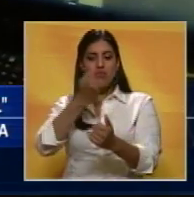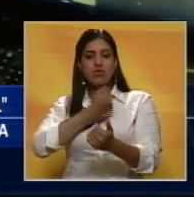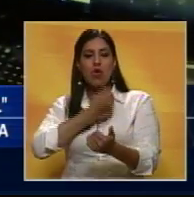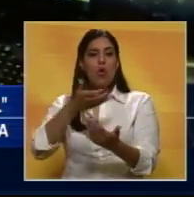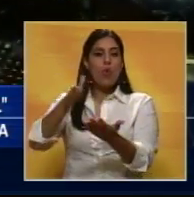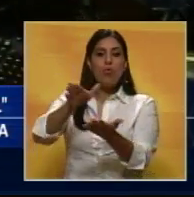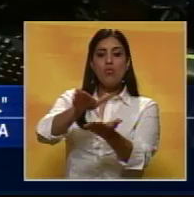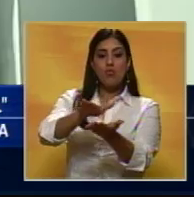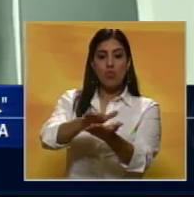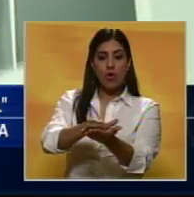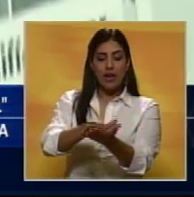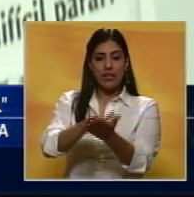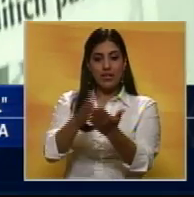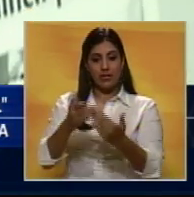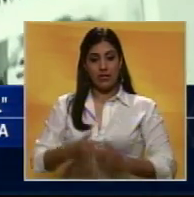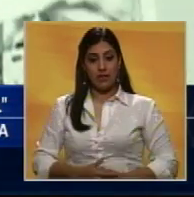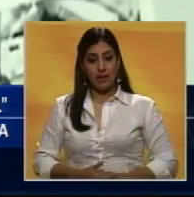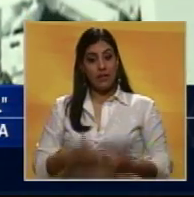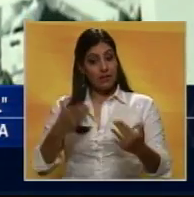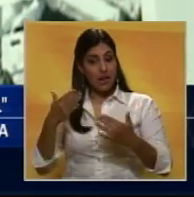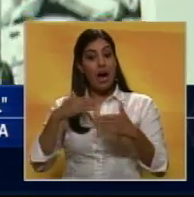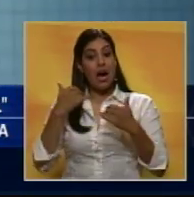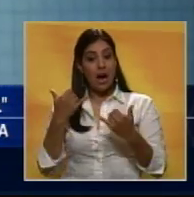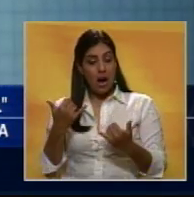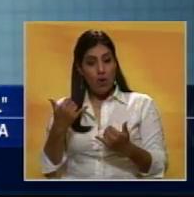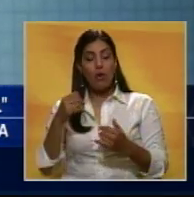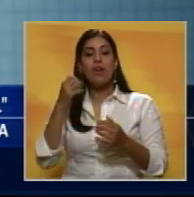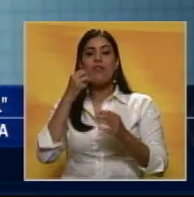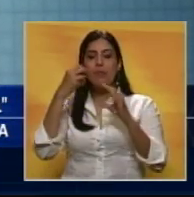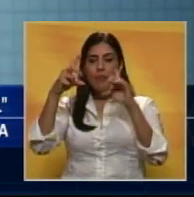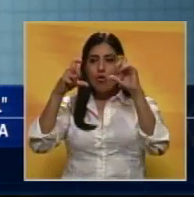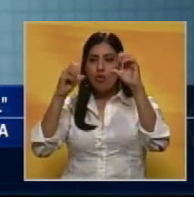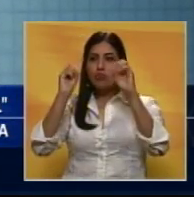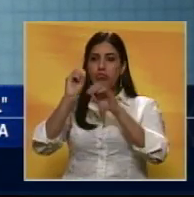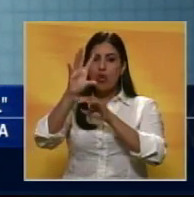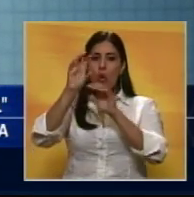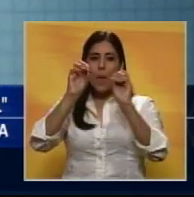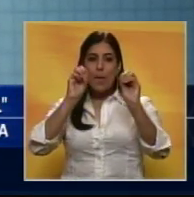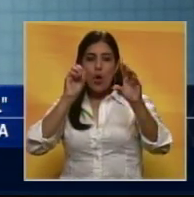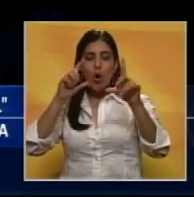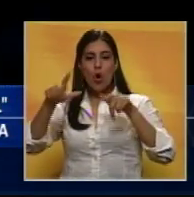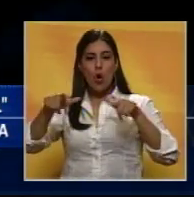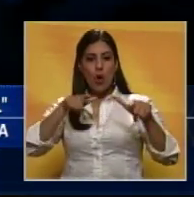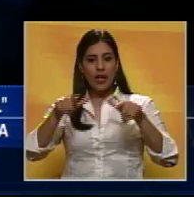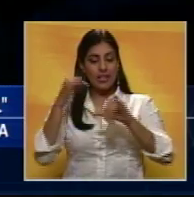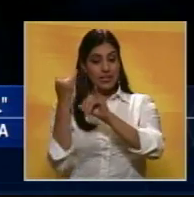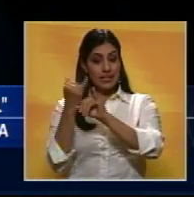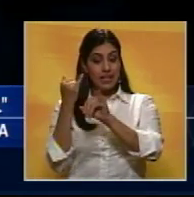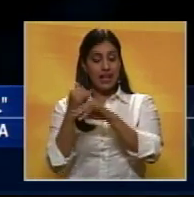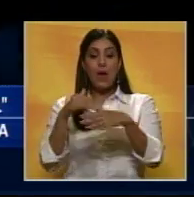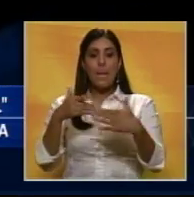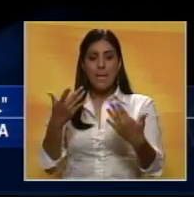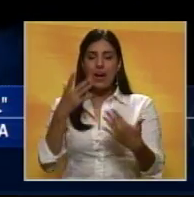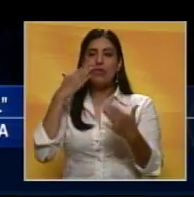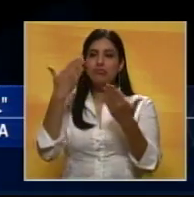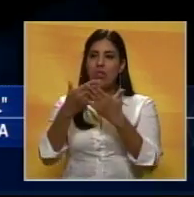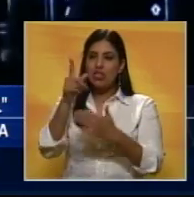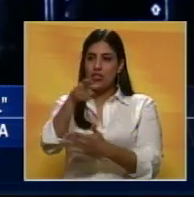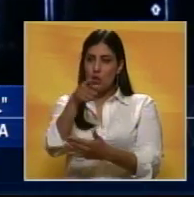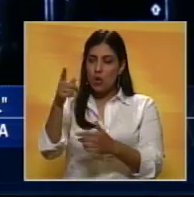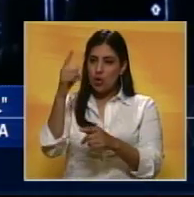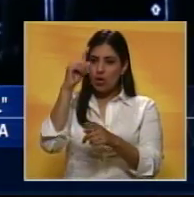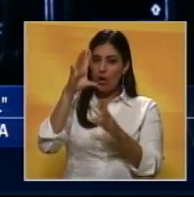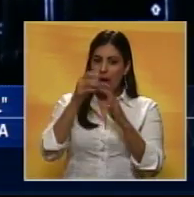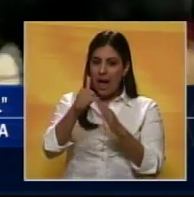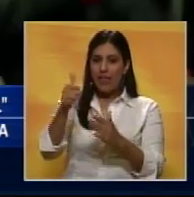que podría implicar perder la vida. Asimismo, deben ir enviando fotografías o videos a coordinadores en Internet para comprobar que han